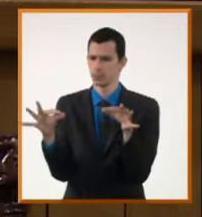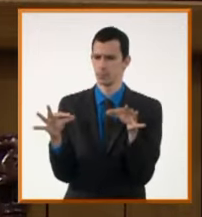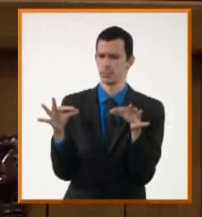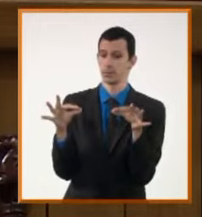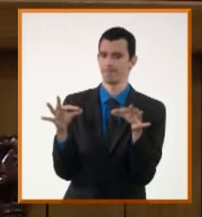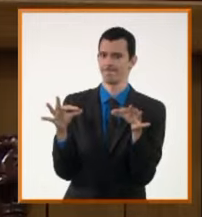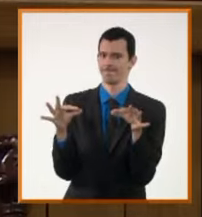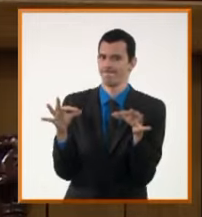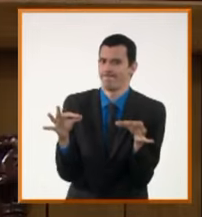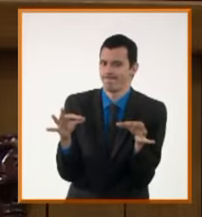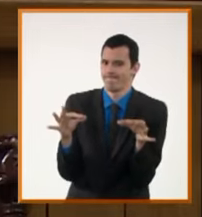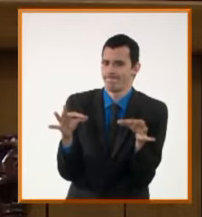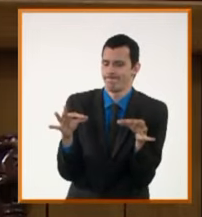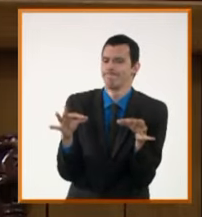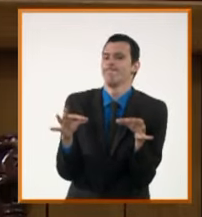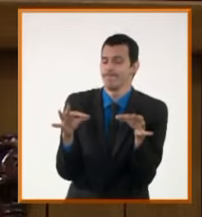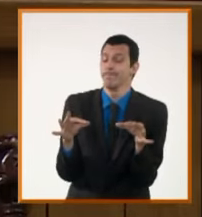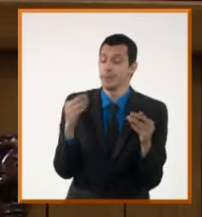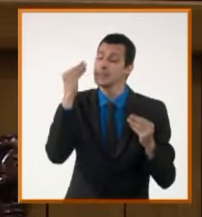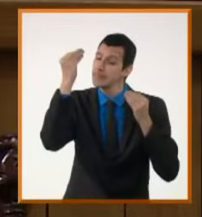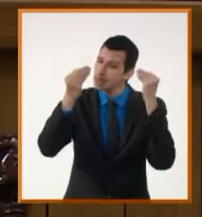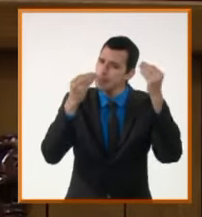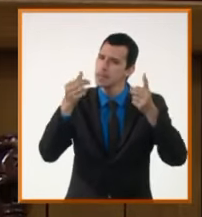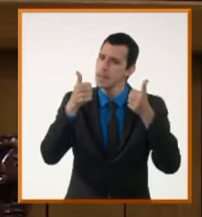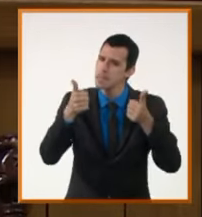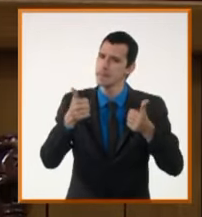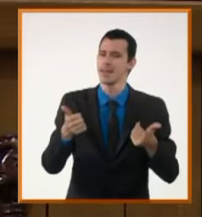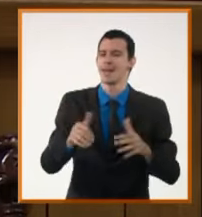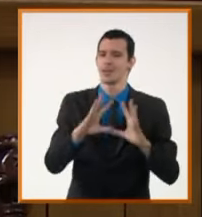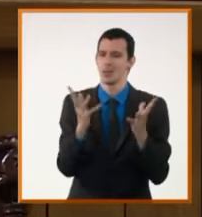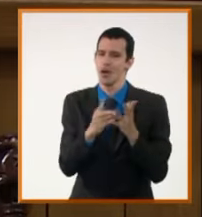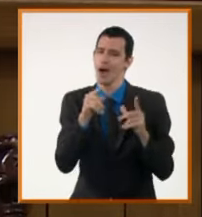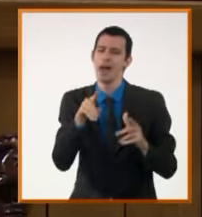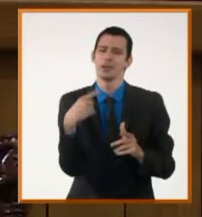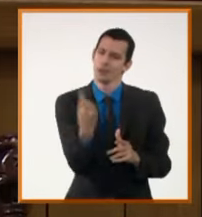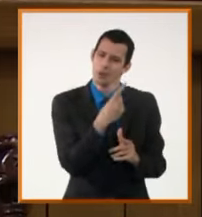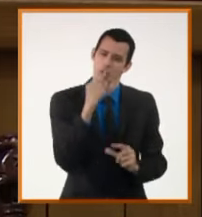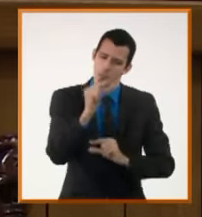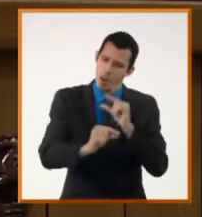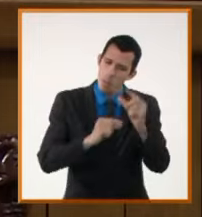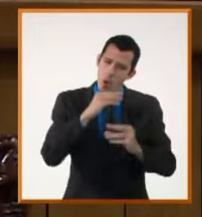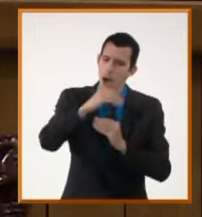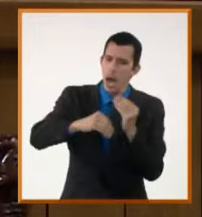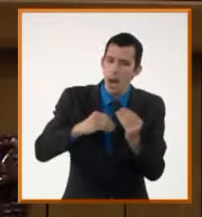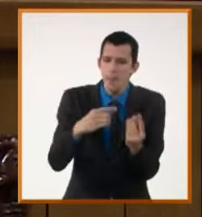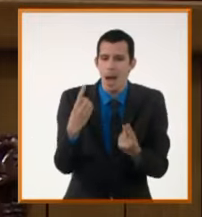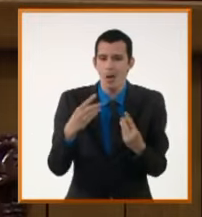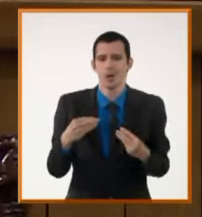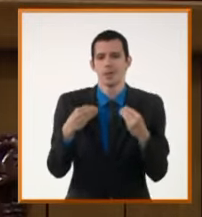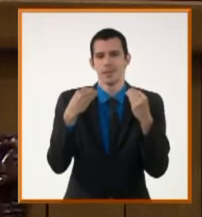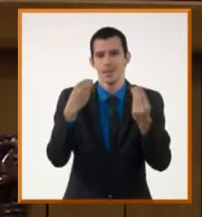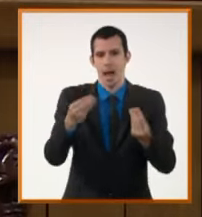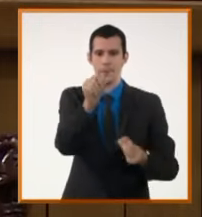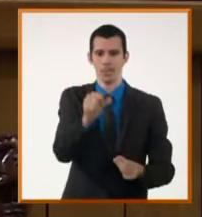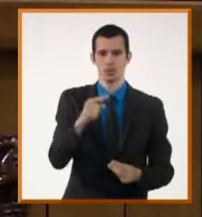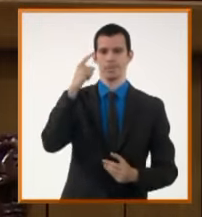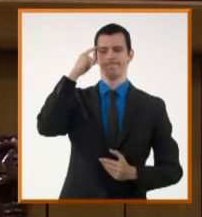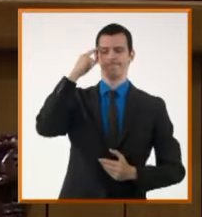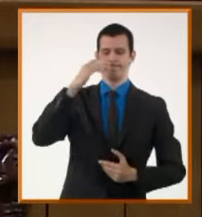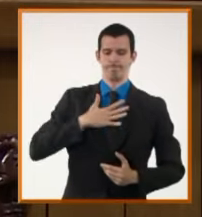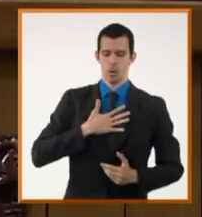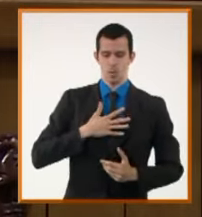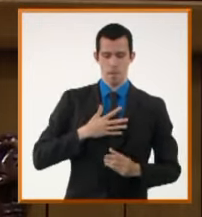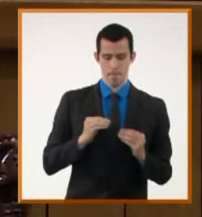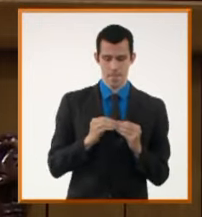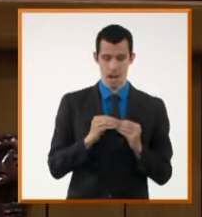hay una política más que recaudativa con estas medidas, que sea una política que estimule el ahorro.